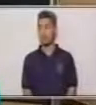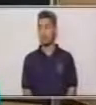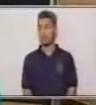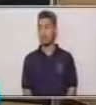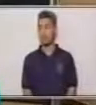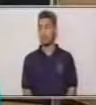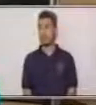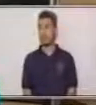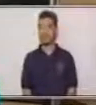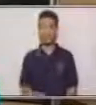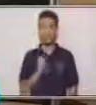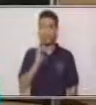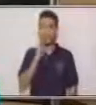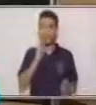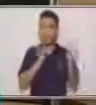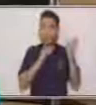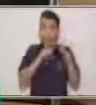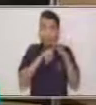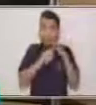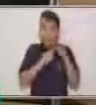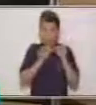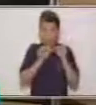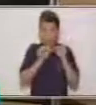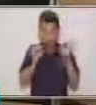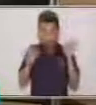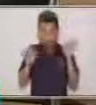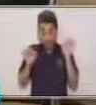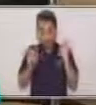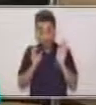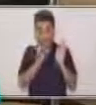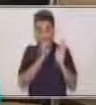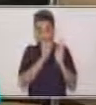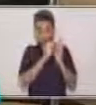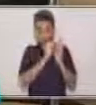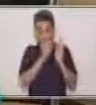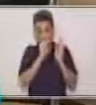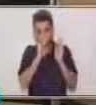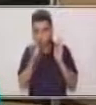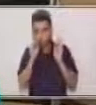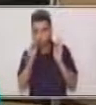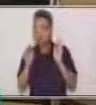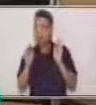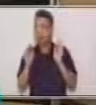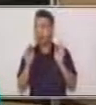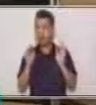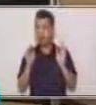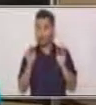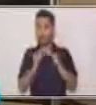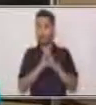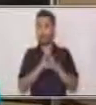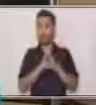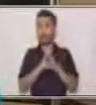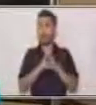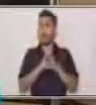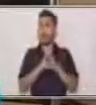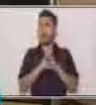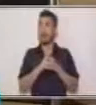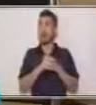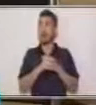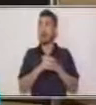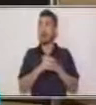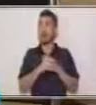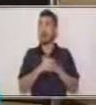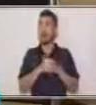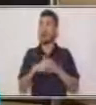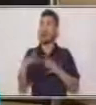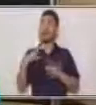desde la puntita de acá, el 0 y a la siguiente esquina. Acá nos marca